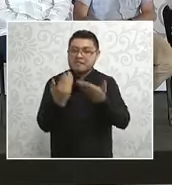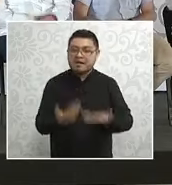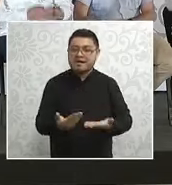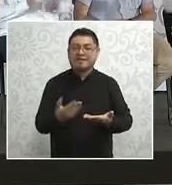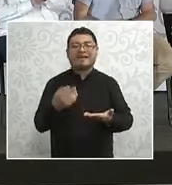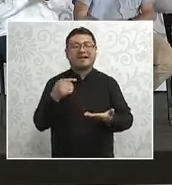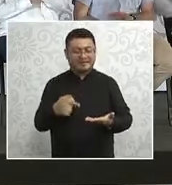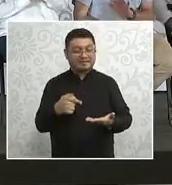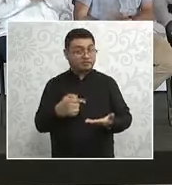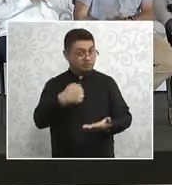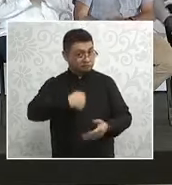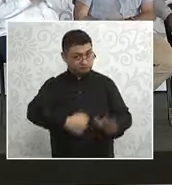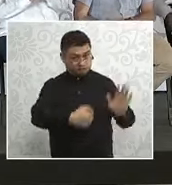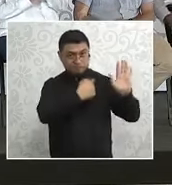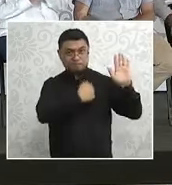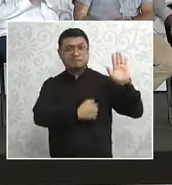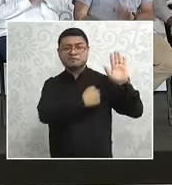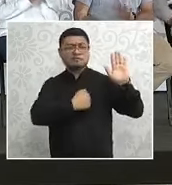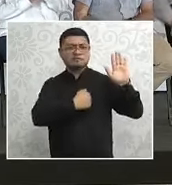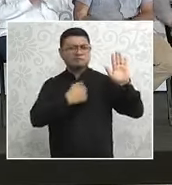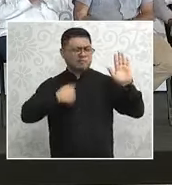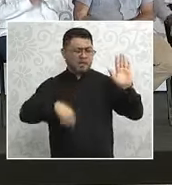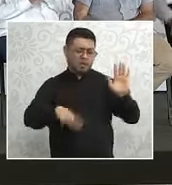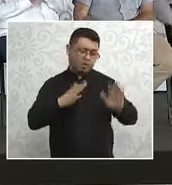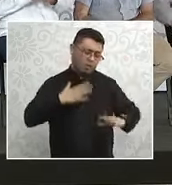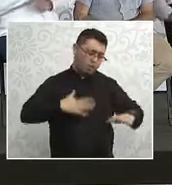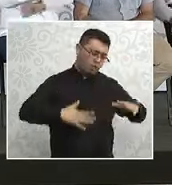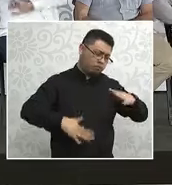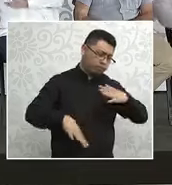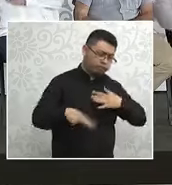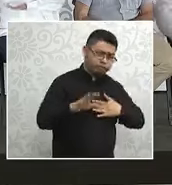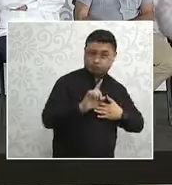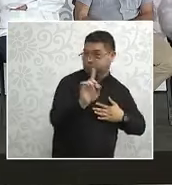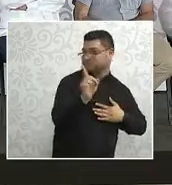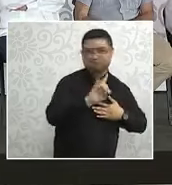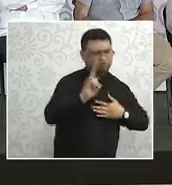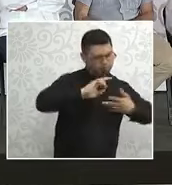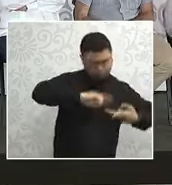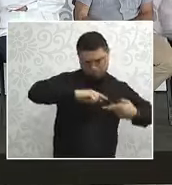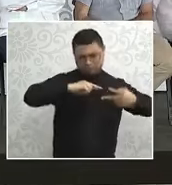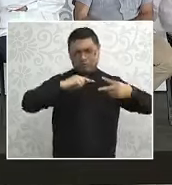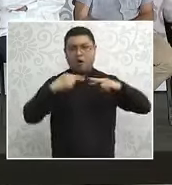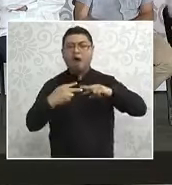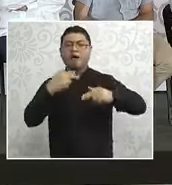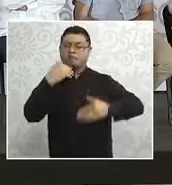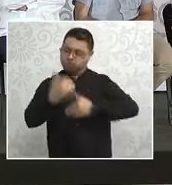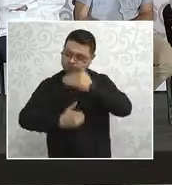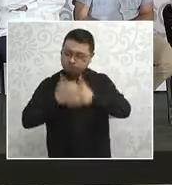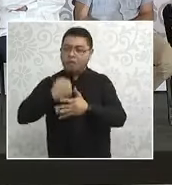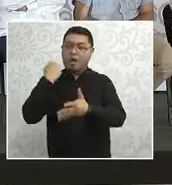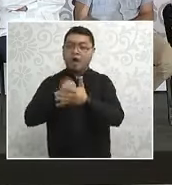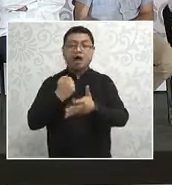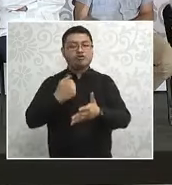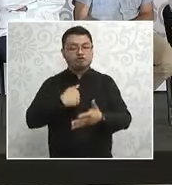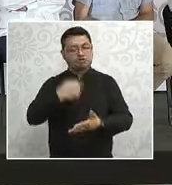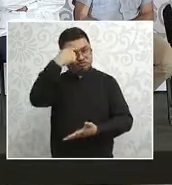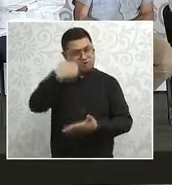prometo que no nos vamos a cansar y contigo estoy segura que Campeche va a